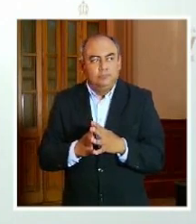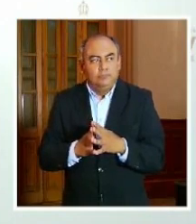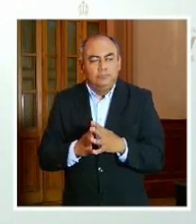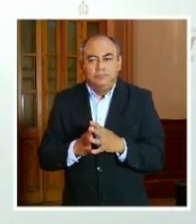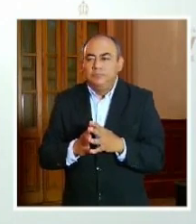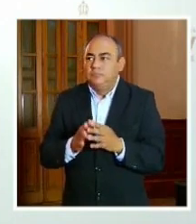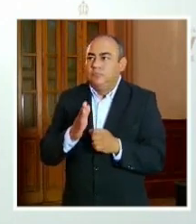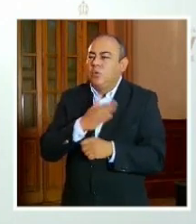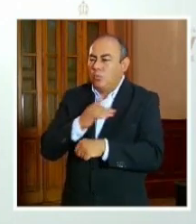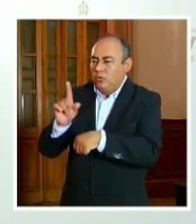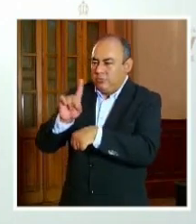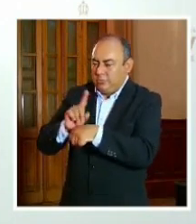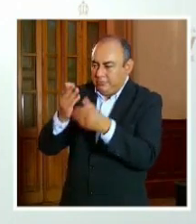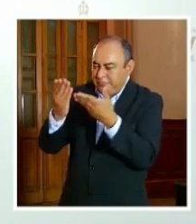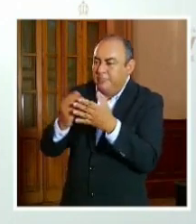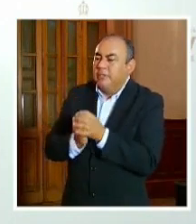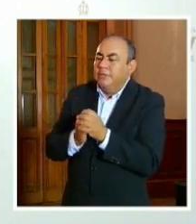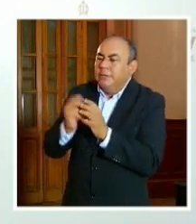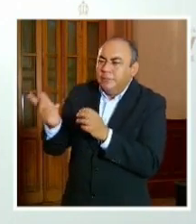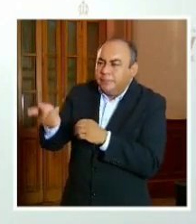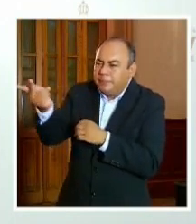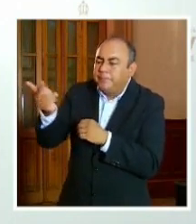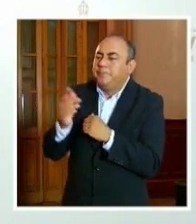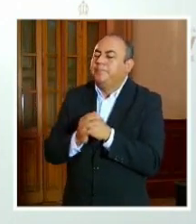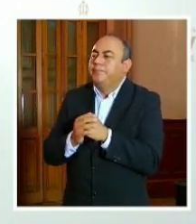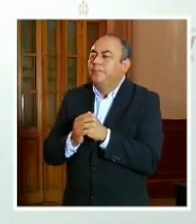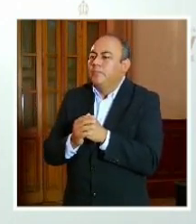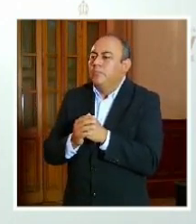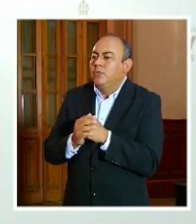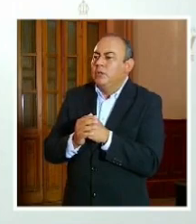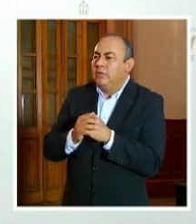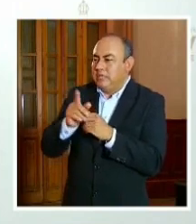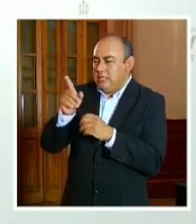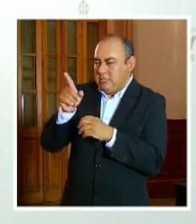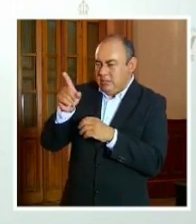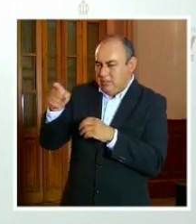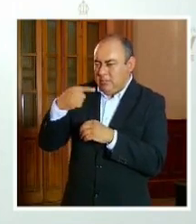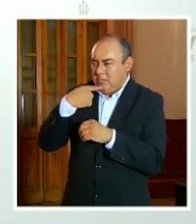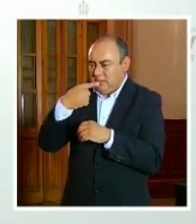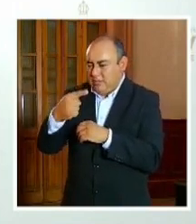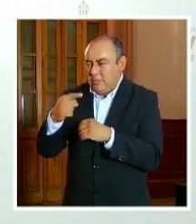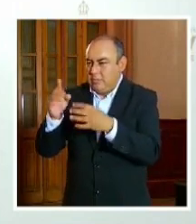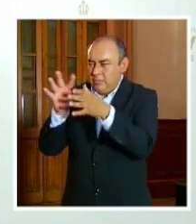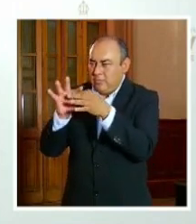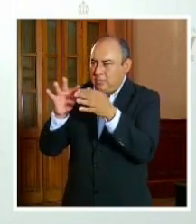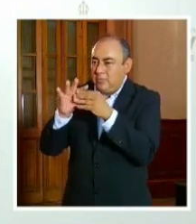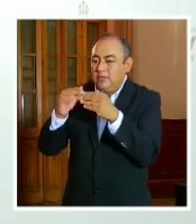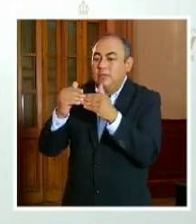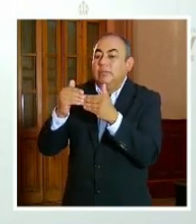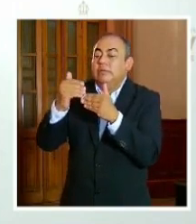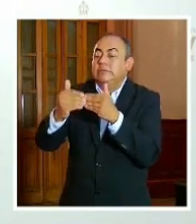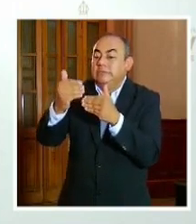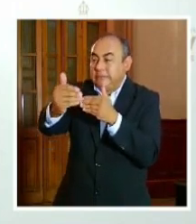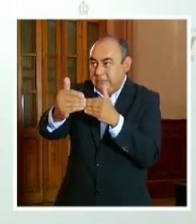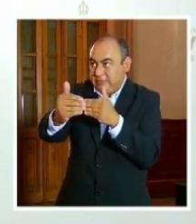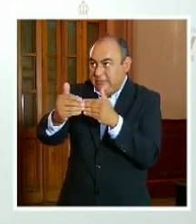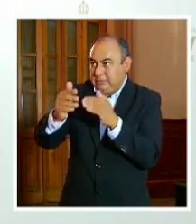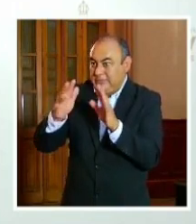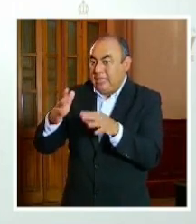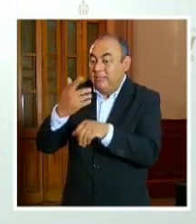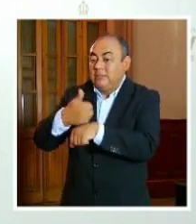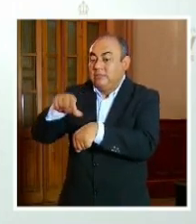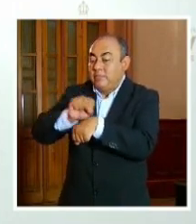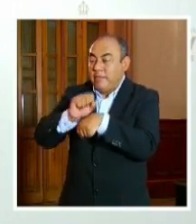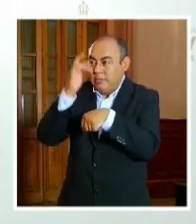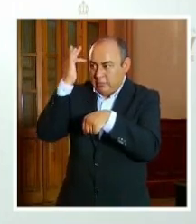Buenos días. Armando Galicia de Posta. Preguntarle con respecto a que se aproxima la temporada de Semana